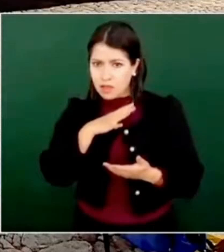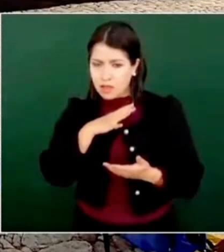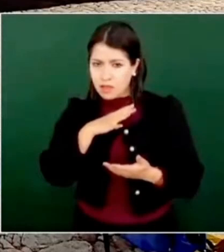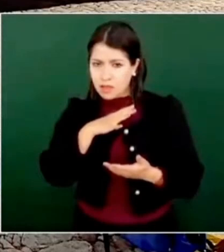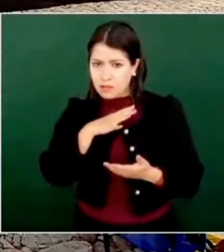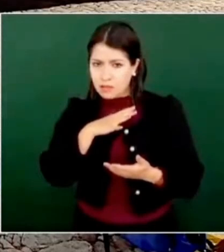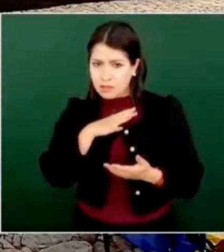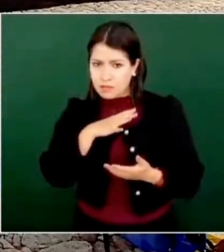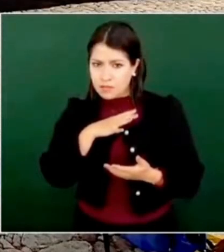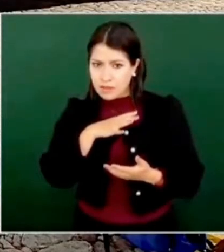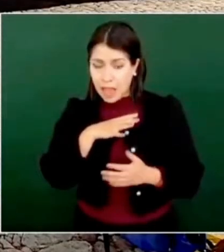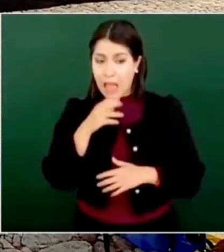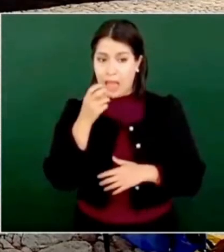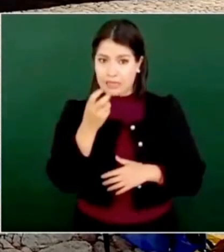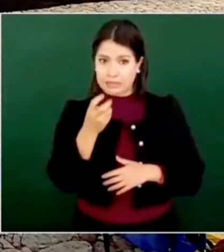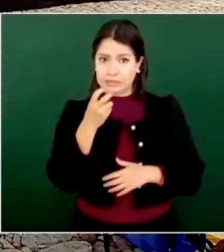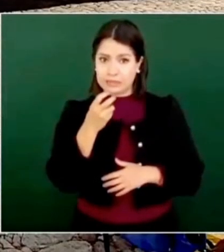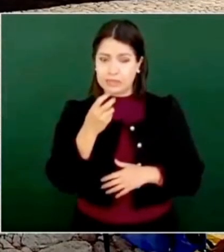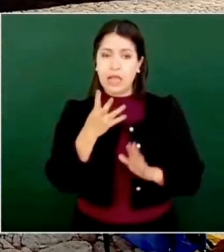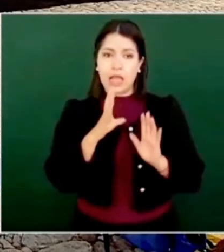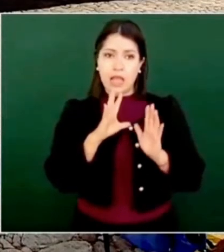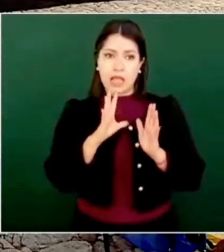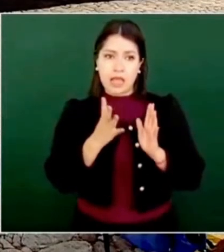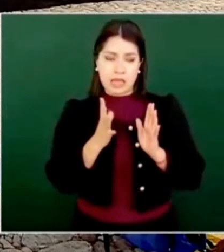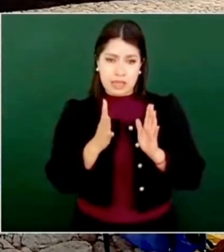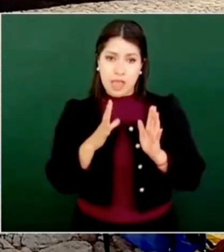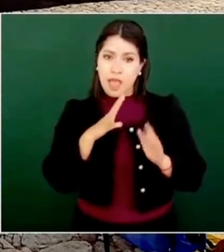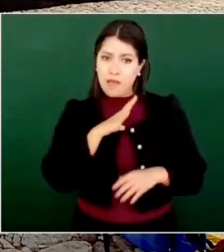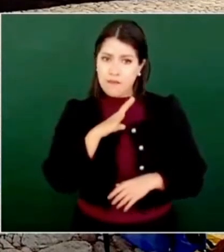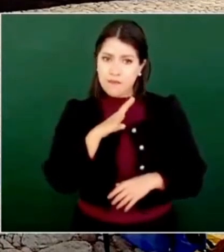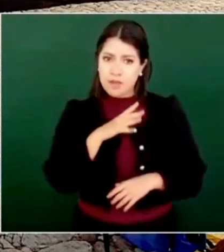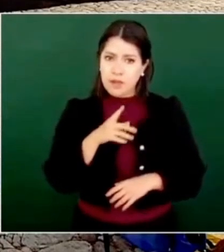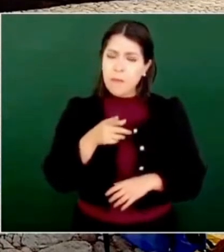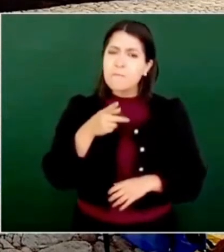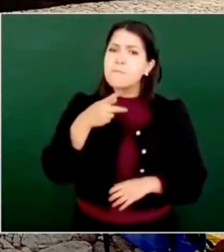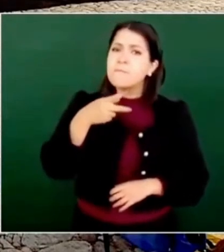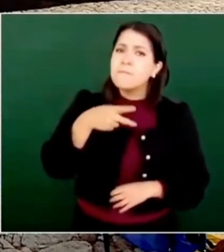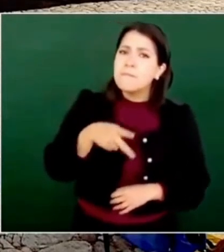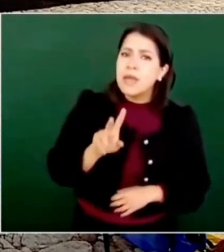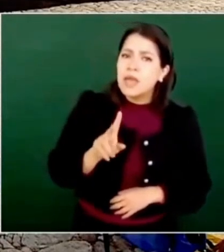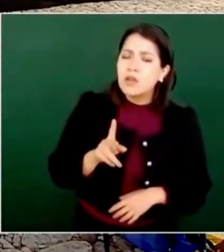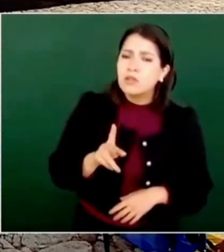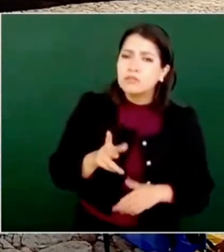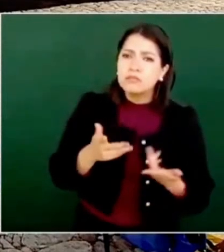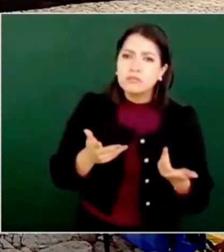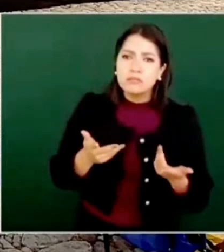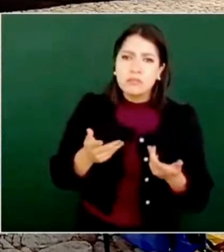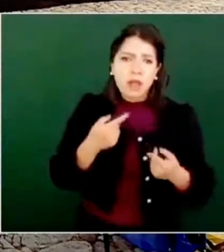Y ya aparece, pero se ponen de acuerdo